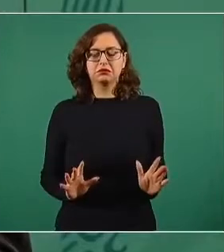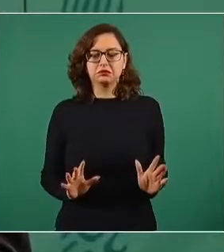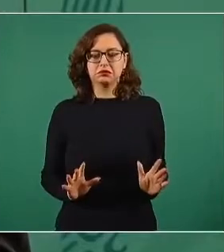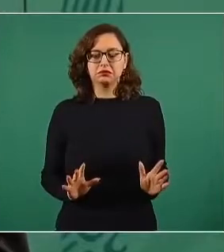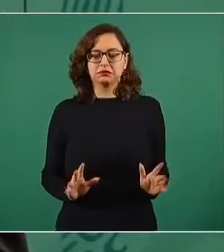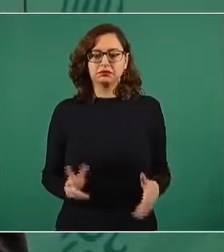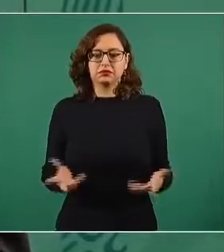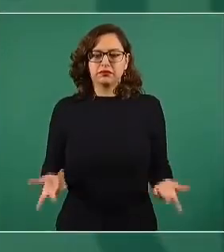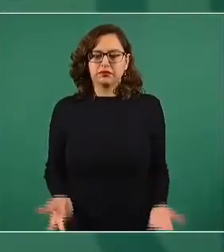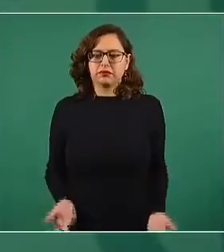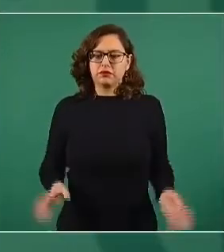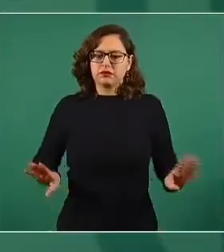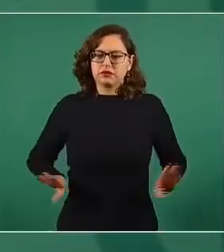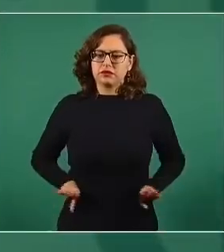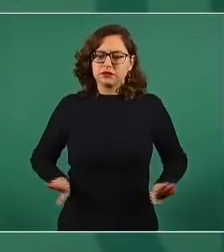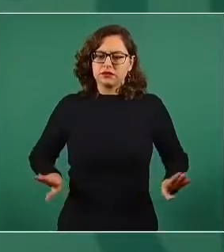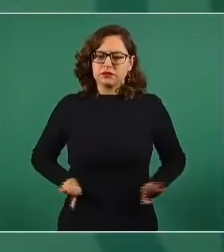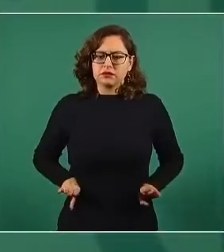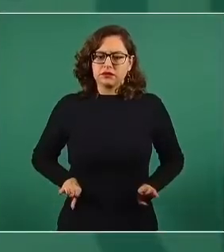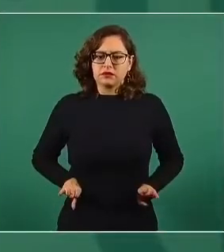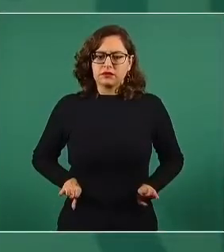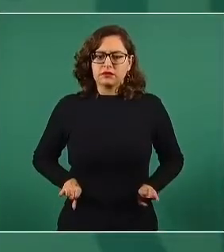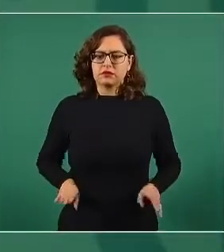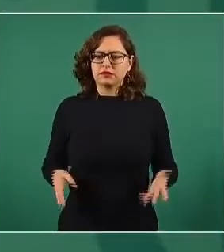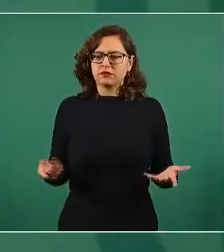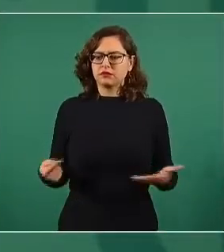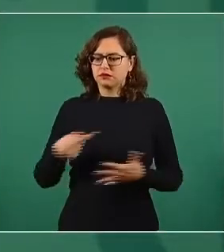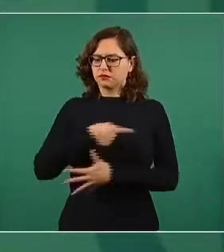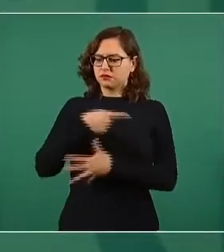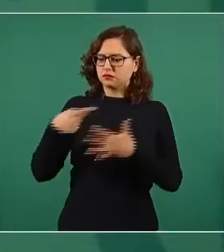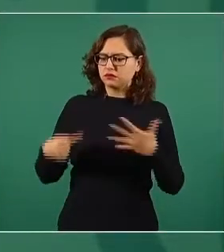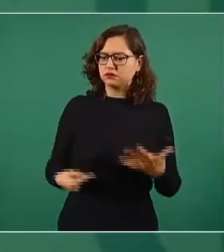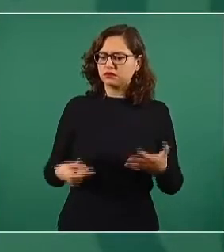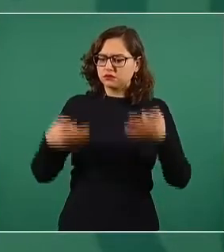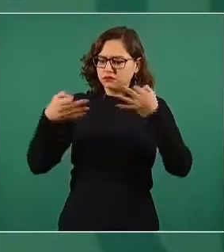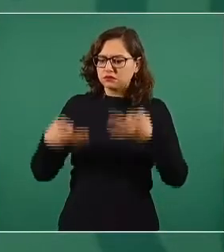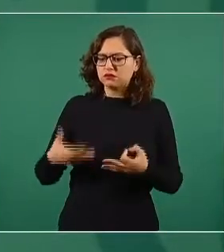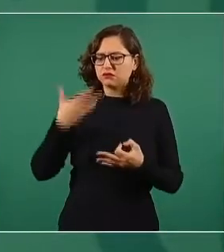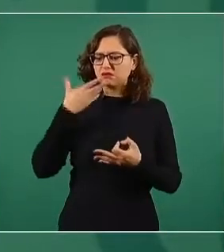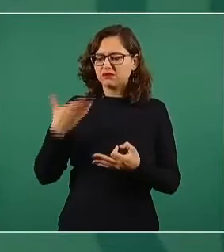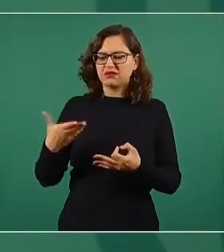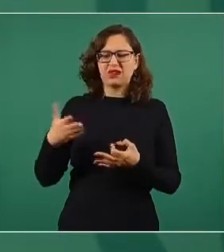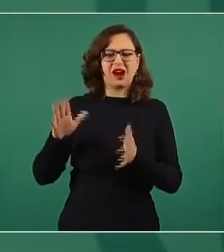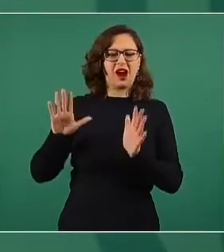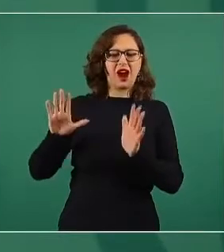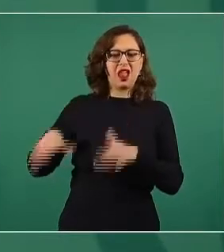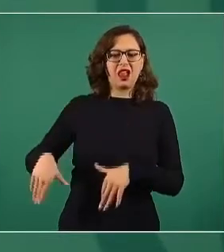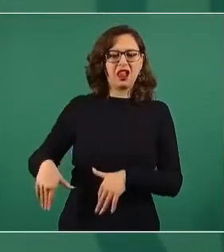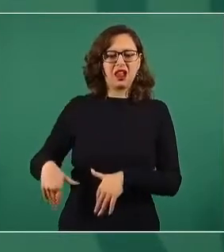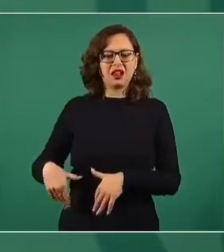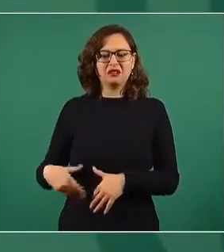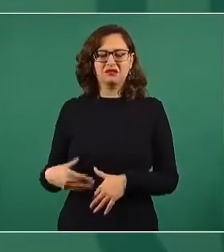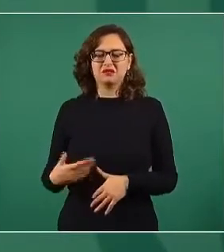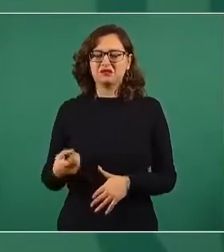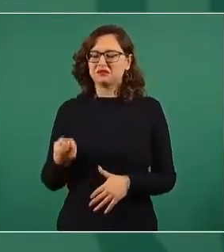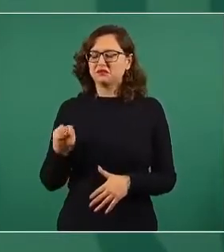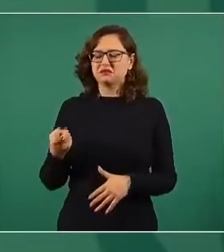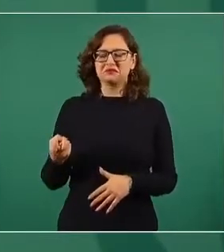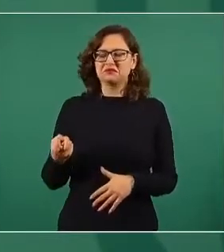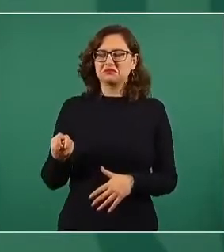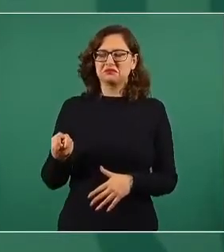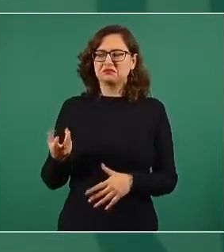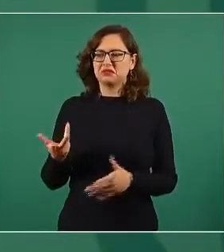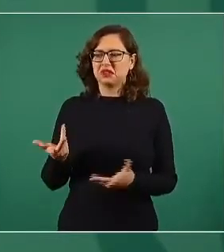Y los principios y los ideales, eso, como